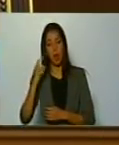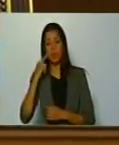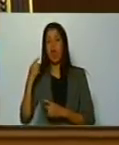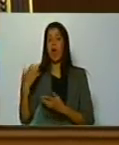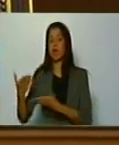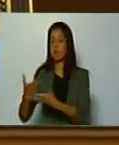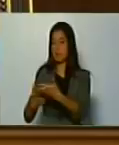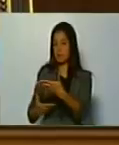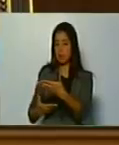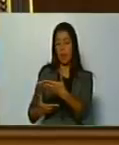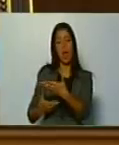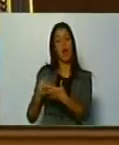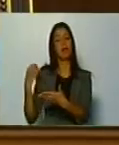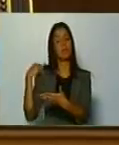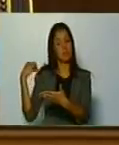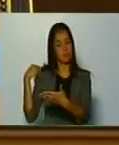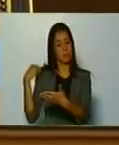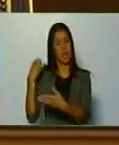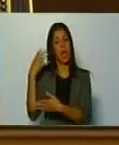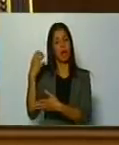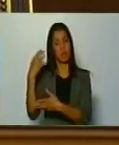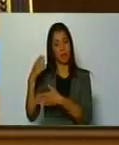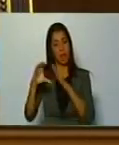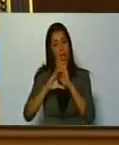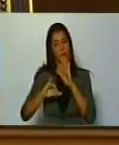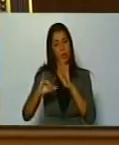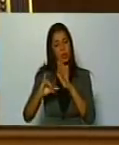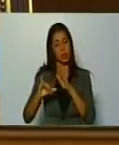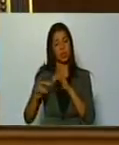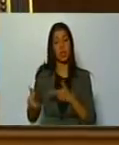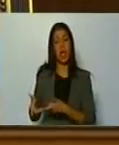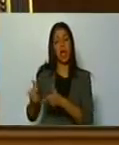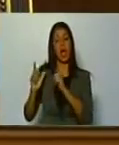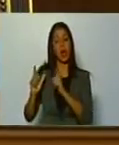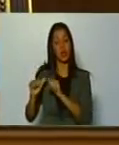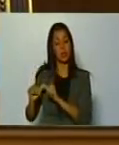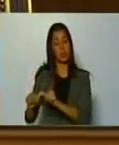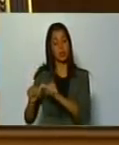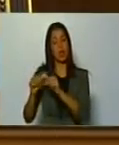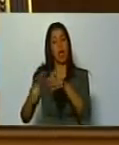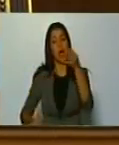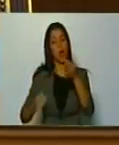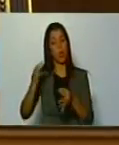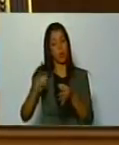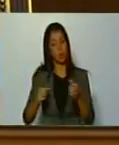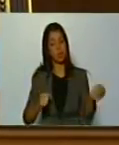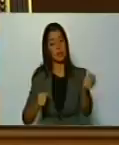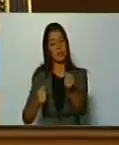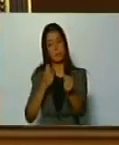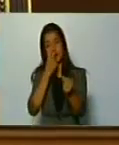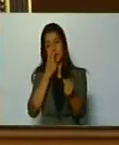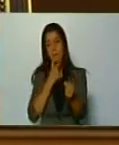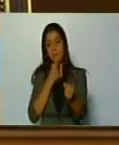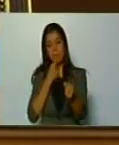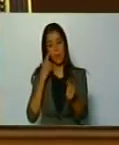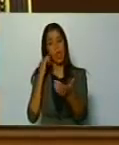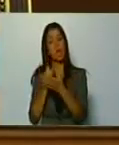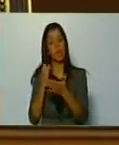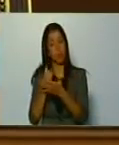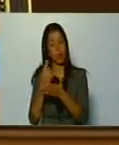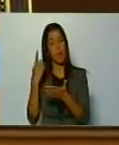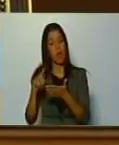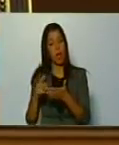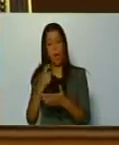en sala plena, cuando pide autorizar proseguir con este juicio, dado los elementos por el